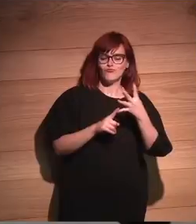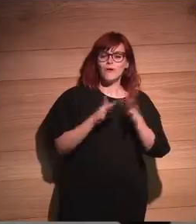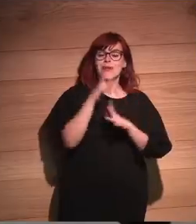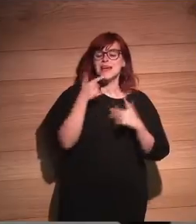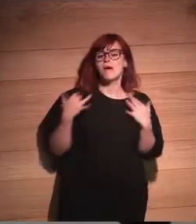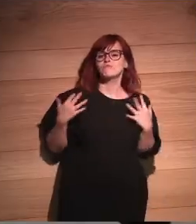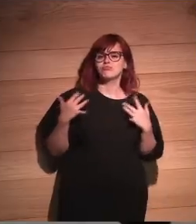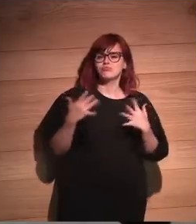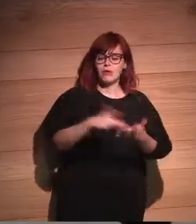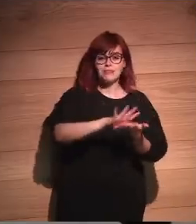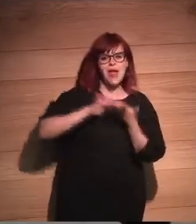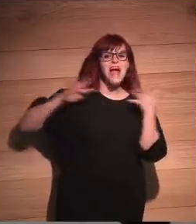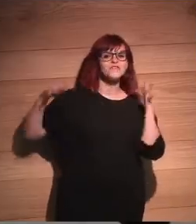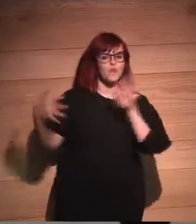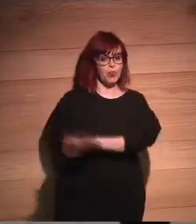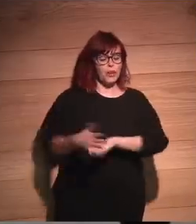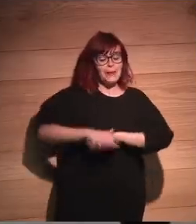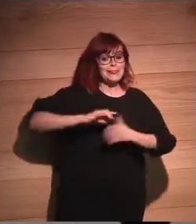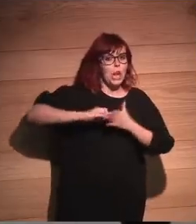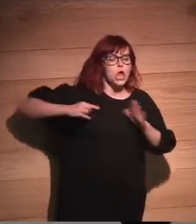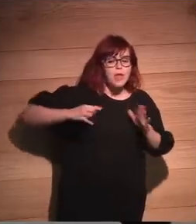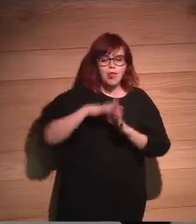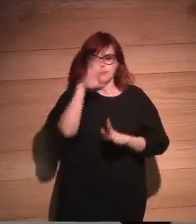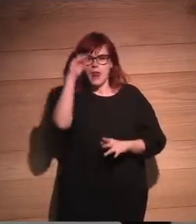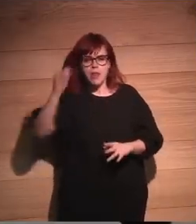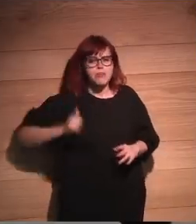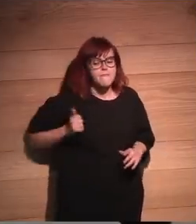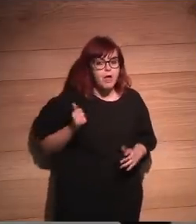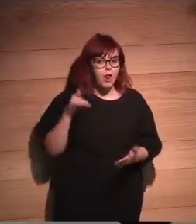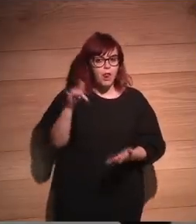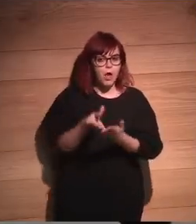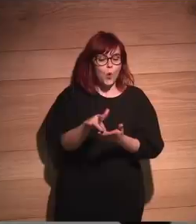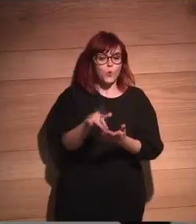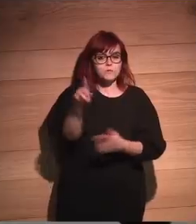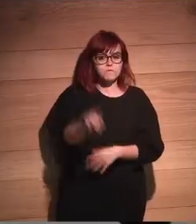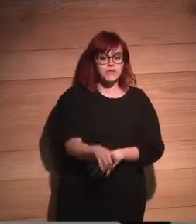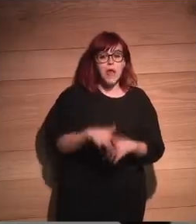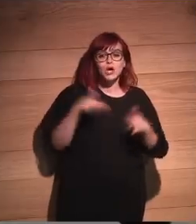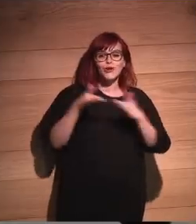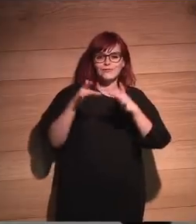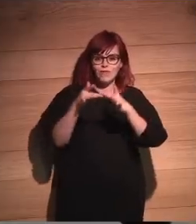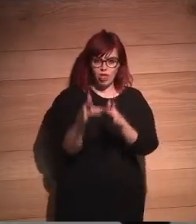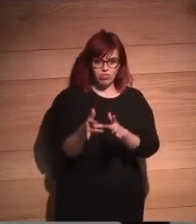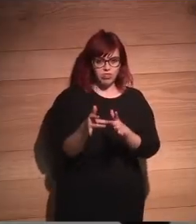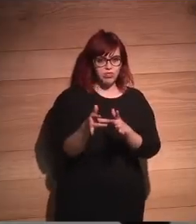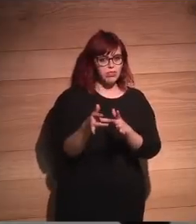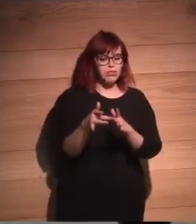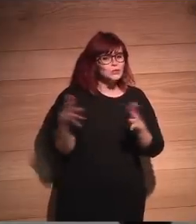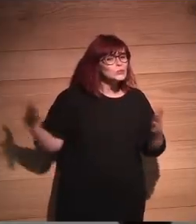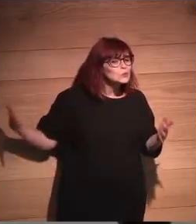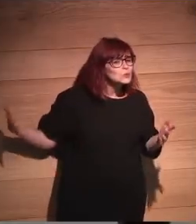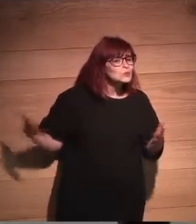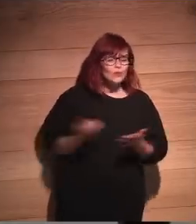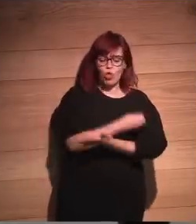ritmo acelerado de transformación. La tecnología, la inteligencia artificial, la conectividad, todo